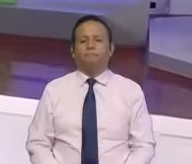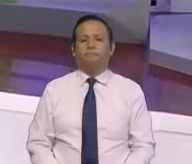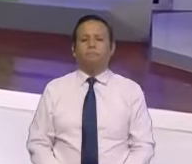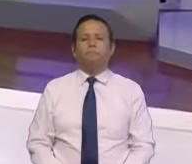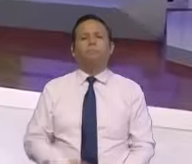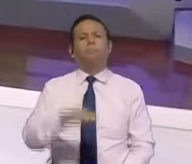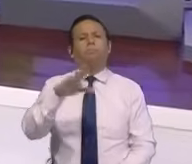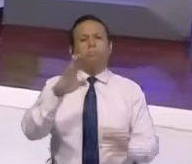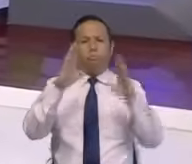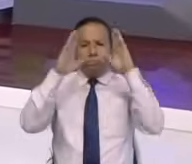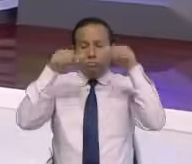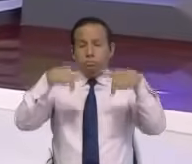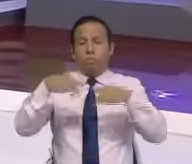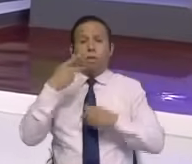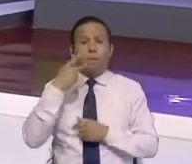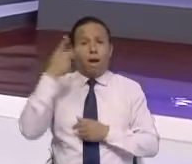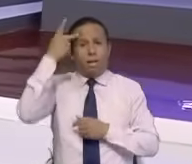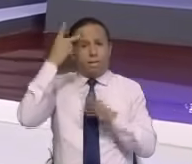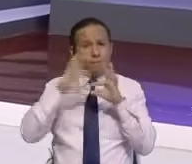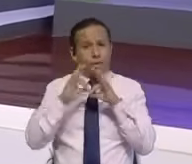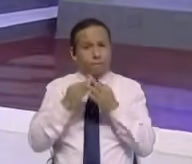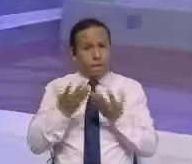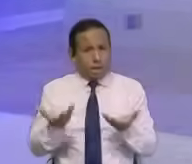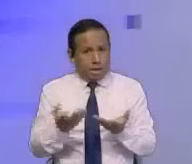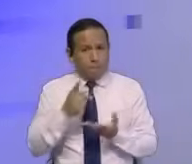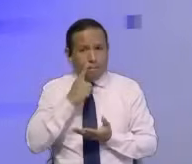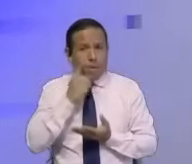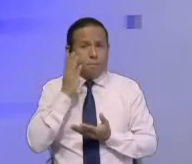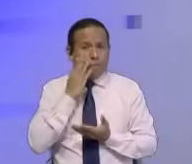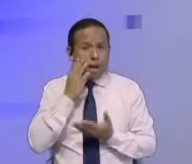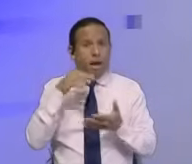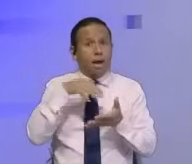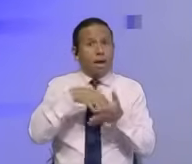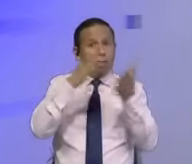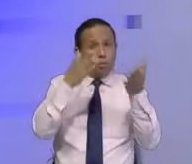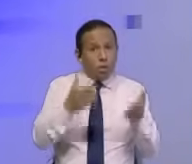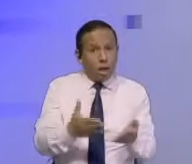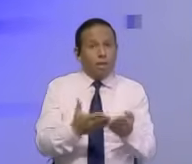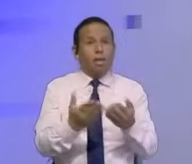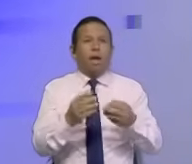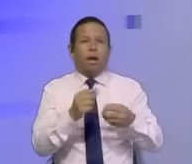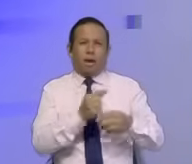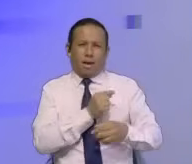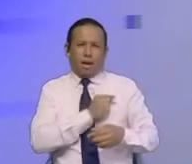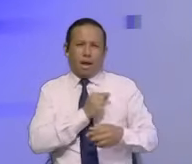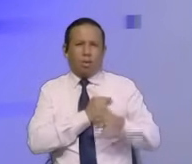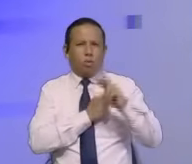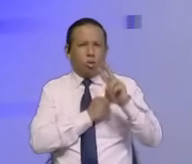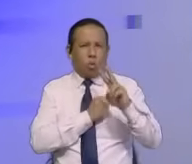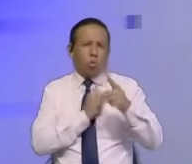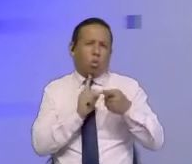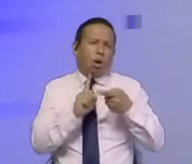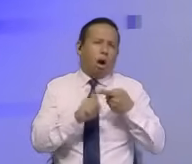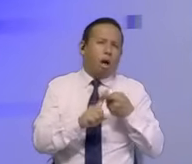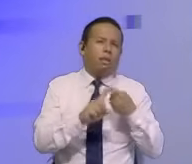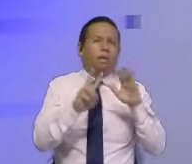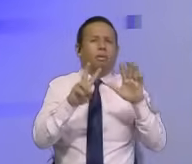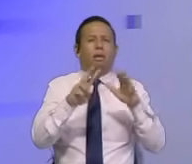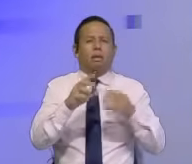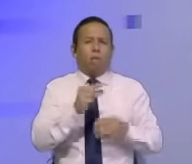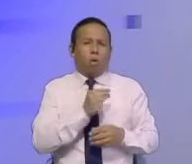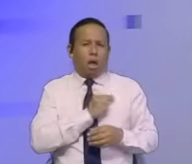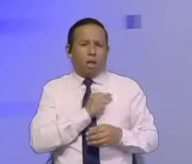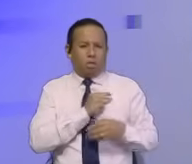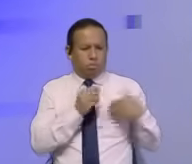Mucha atención, padres de familia, porque los estudiantes de segundo a séptimo de educación básica no podrán perder el